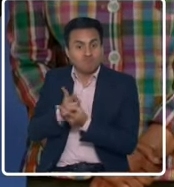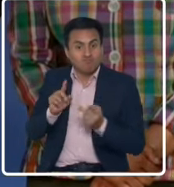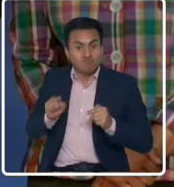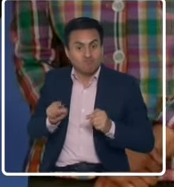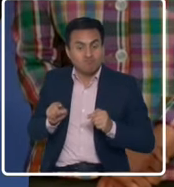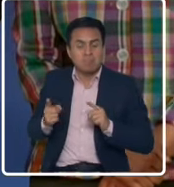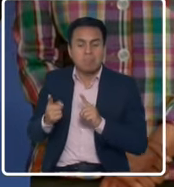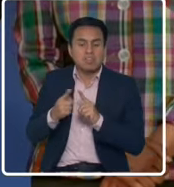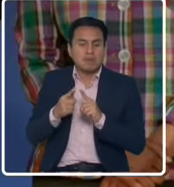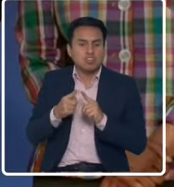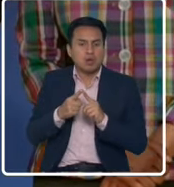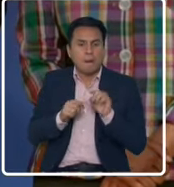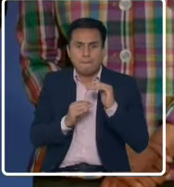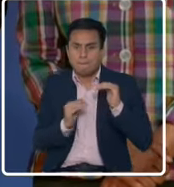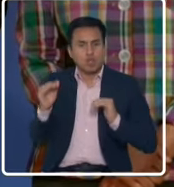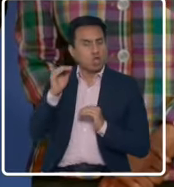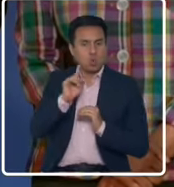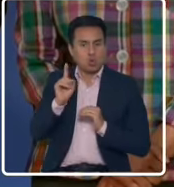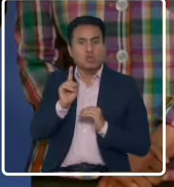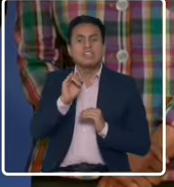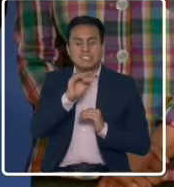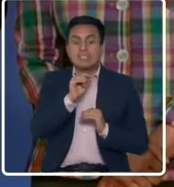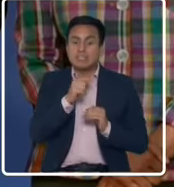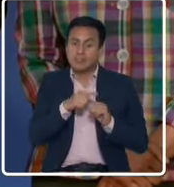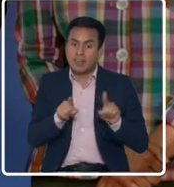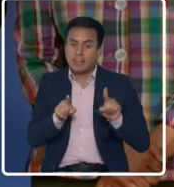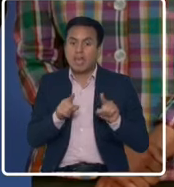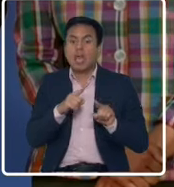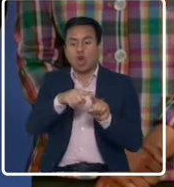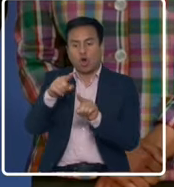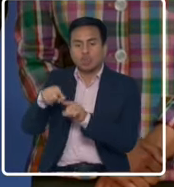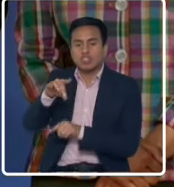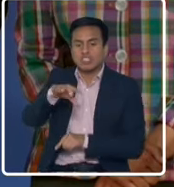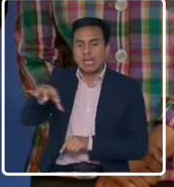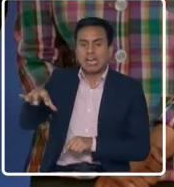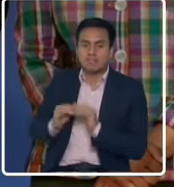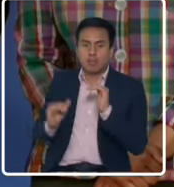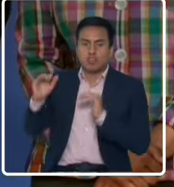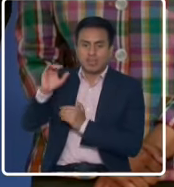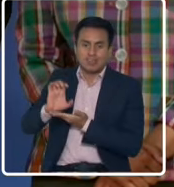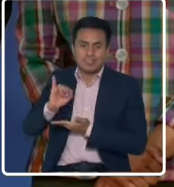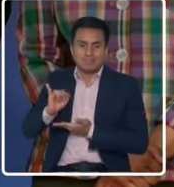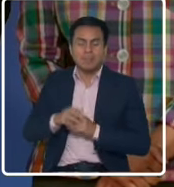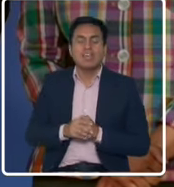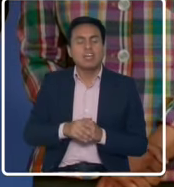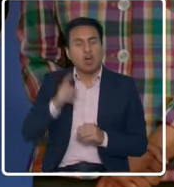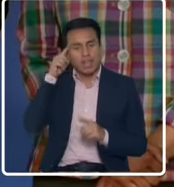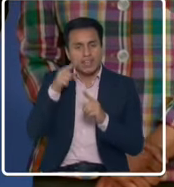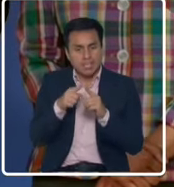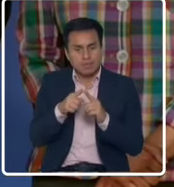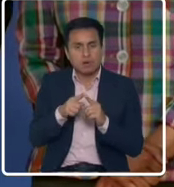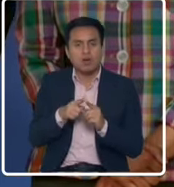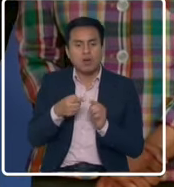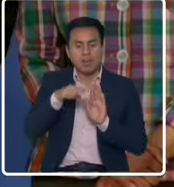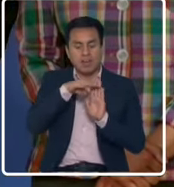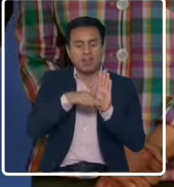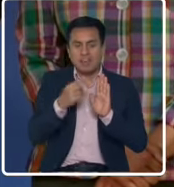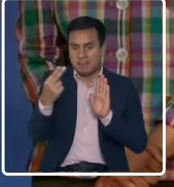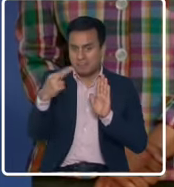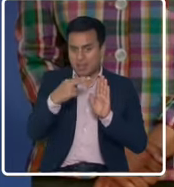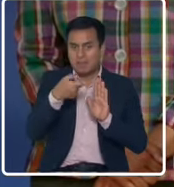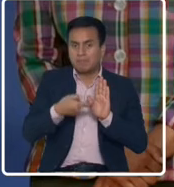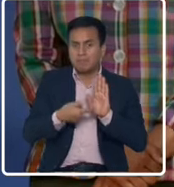participación del sector público no será mayoritaria como sí lo será en otros en otros salares Ese es nuestro Nuestro objetivo como ustedes ven lo